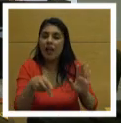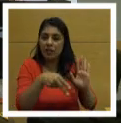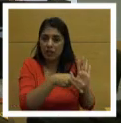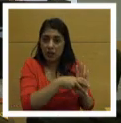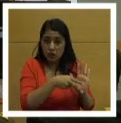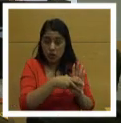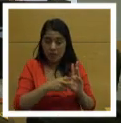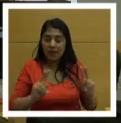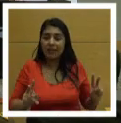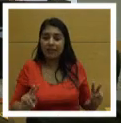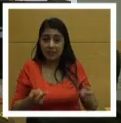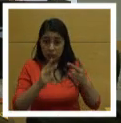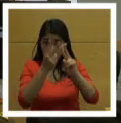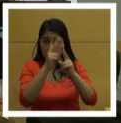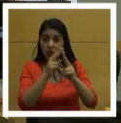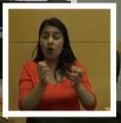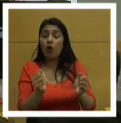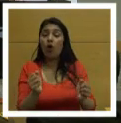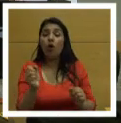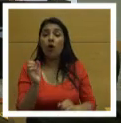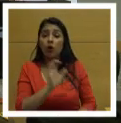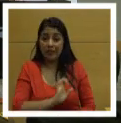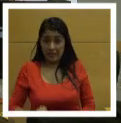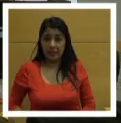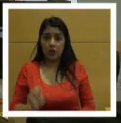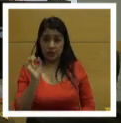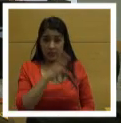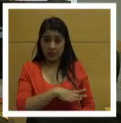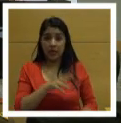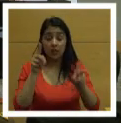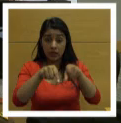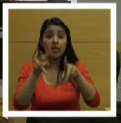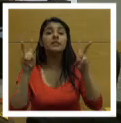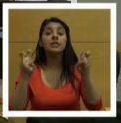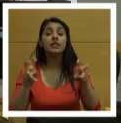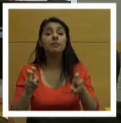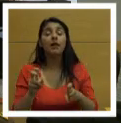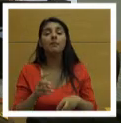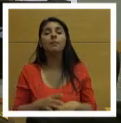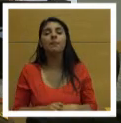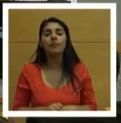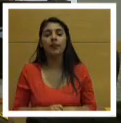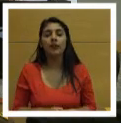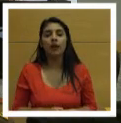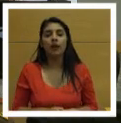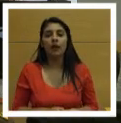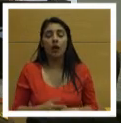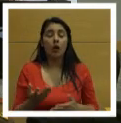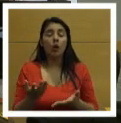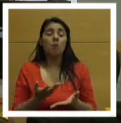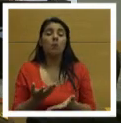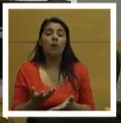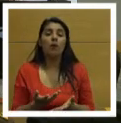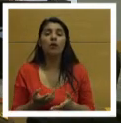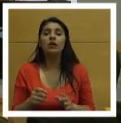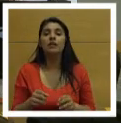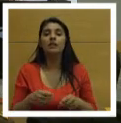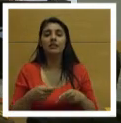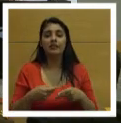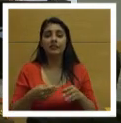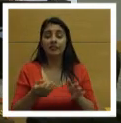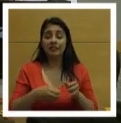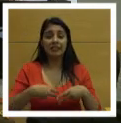se ha construido por el Estado de Chile en la materia a través de la ratificación de instrumentos internacionales, como lo son la Declaración de